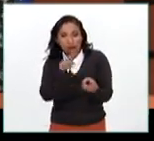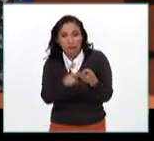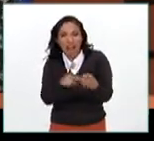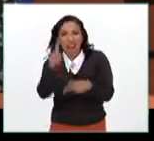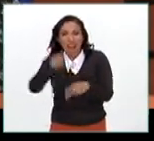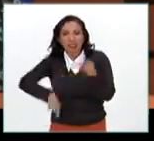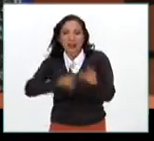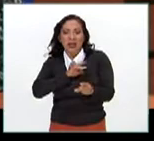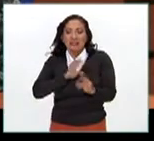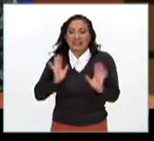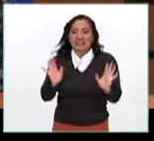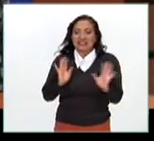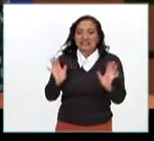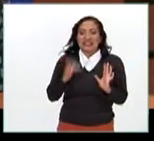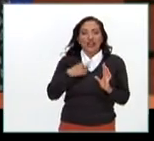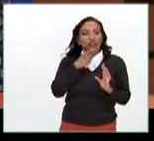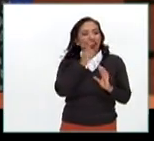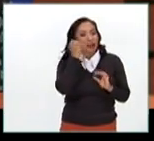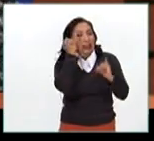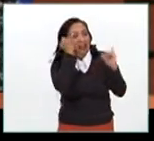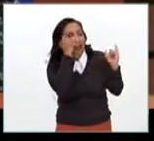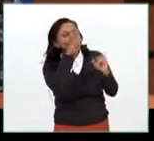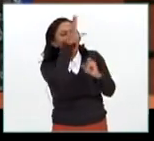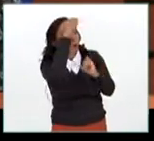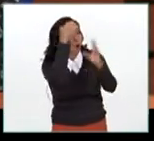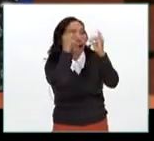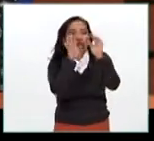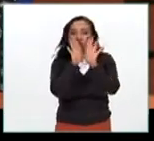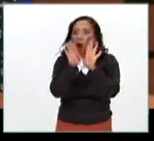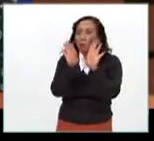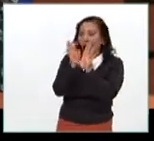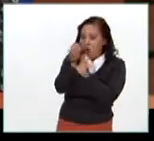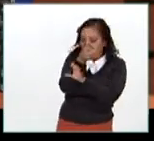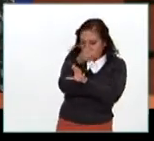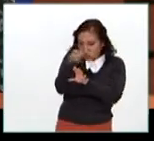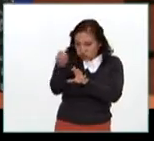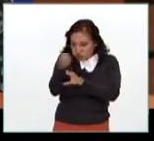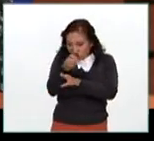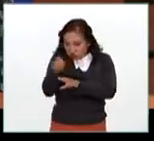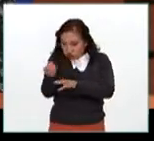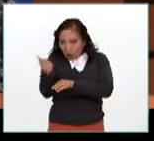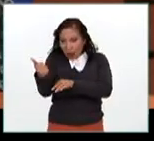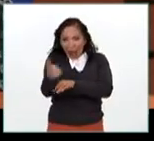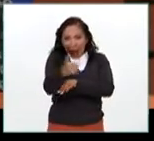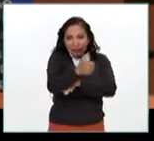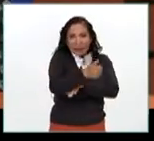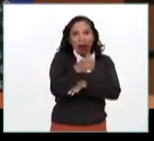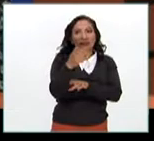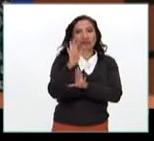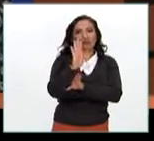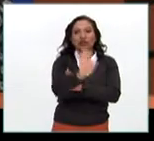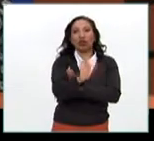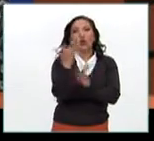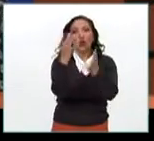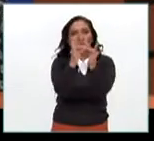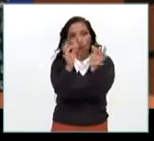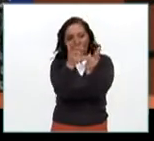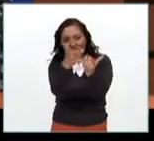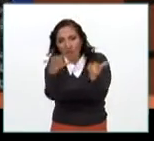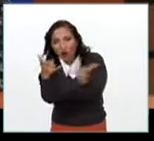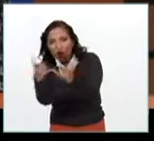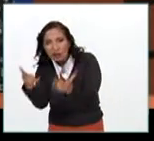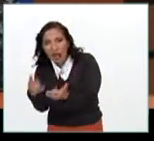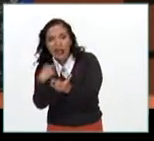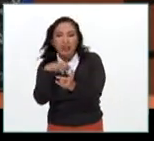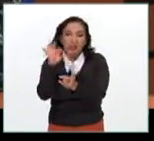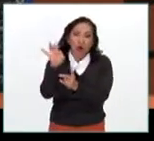a quitarnos el miedo, a saber de dónde se obtienen ideas, a saber cómo se construye cada uno, pues en este caso del argumento,